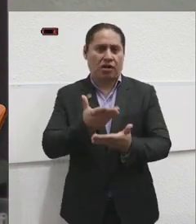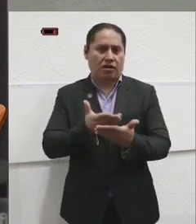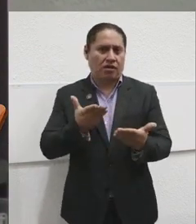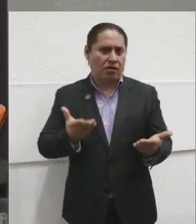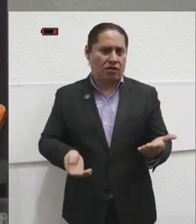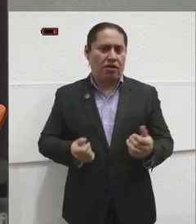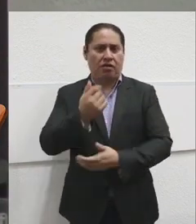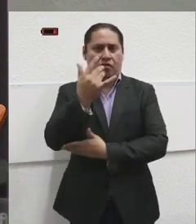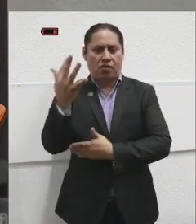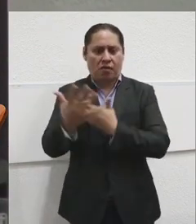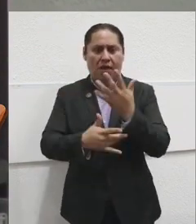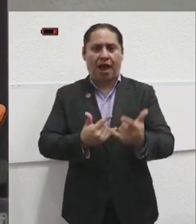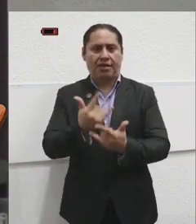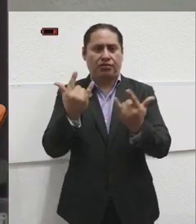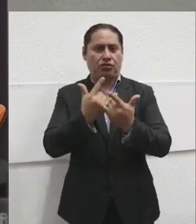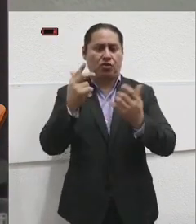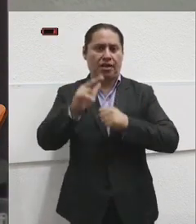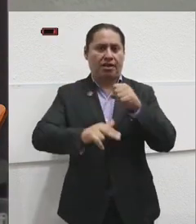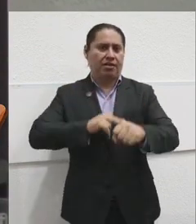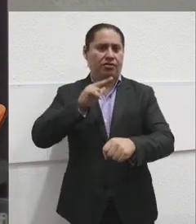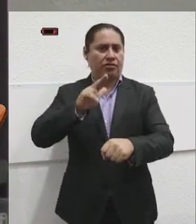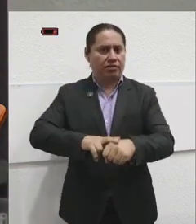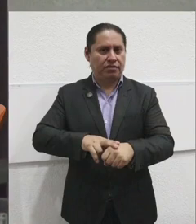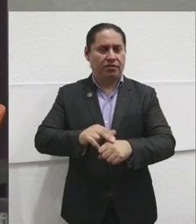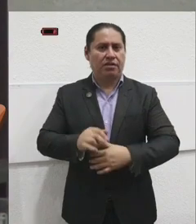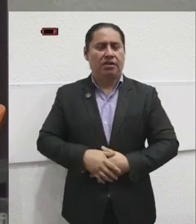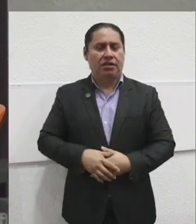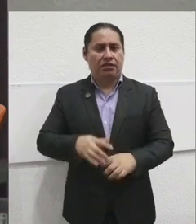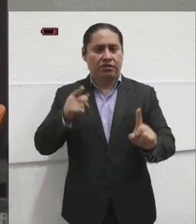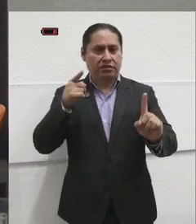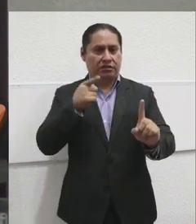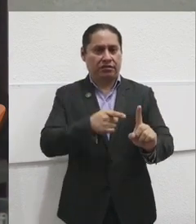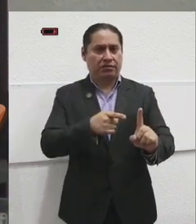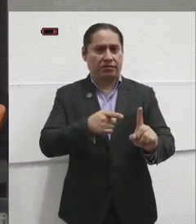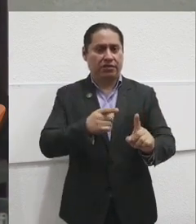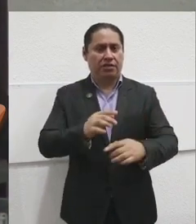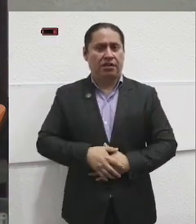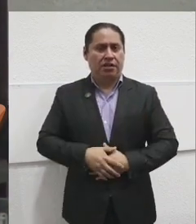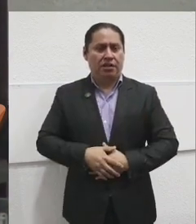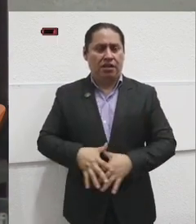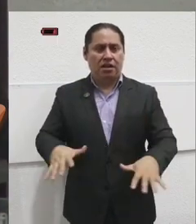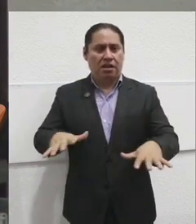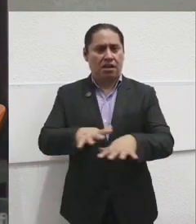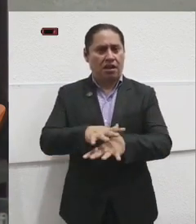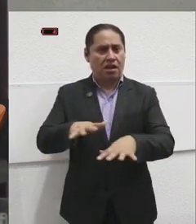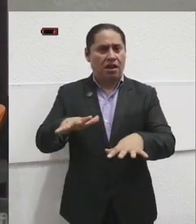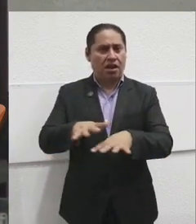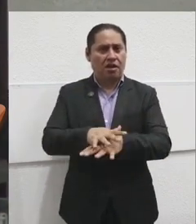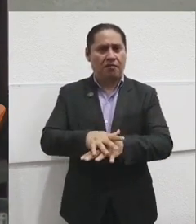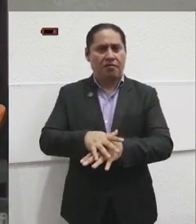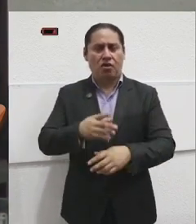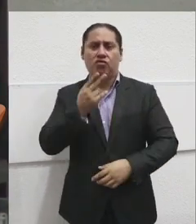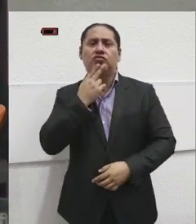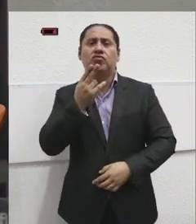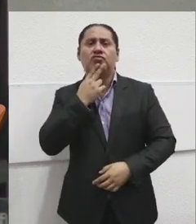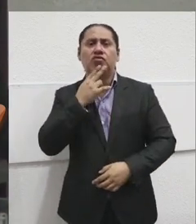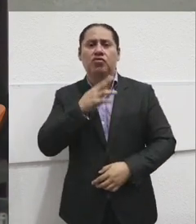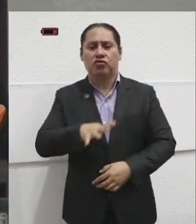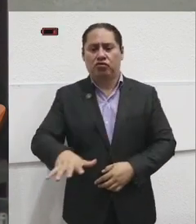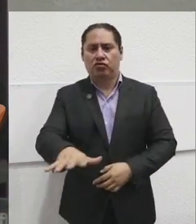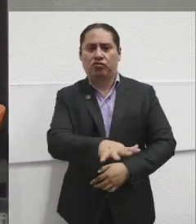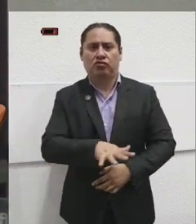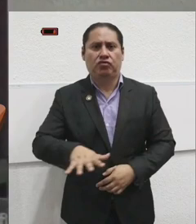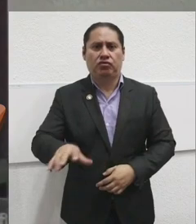Medio Ambiente e Historia Natural, señala que el cambio de uso de suelo, la